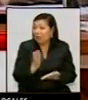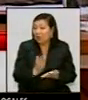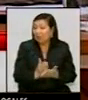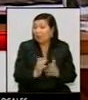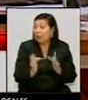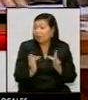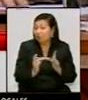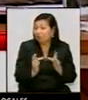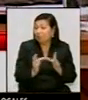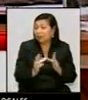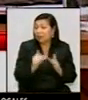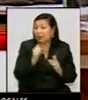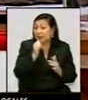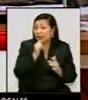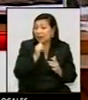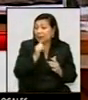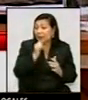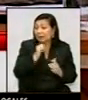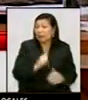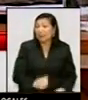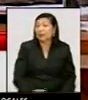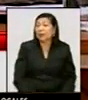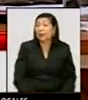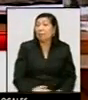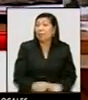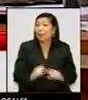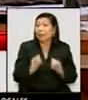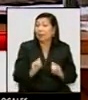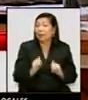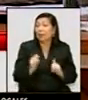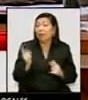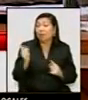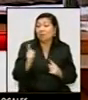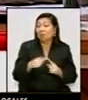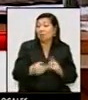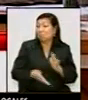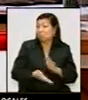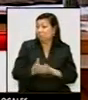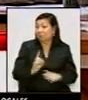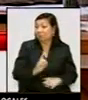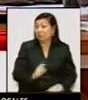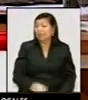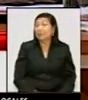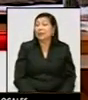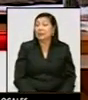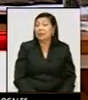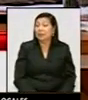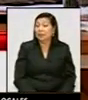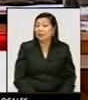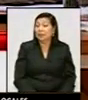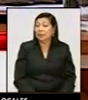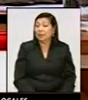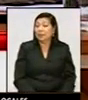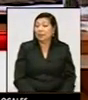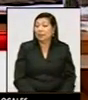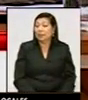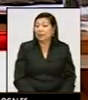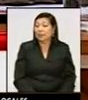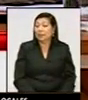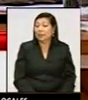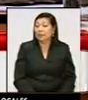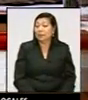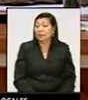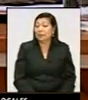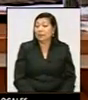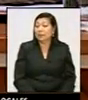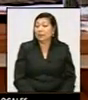empiece a votar estas insistencias. Pero que se queden todos hasta el final, pues no se vayan. Como que no, siempre se han ido, siempre se van,